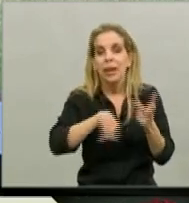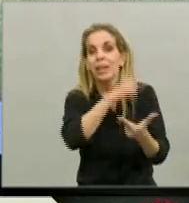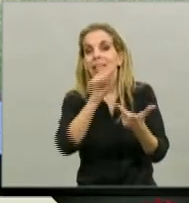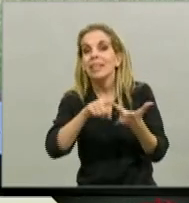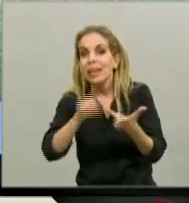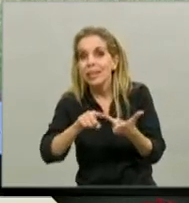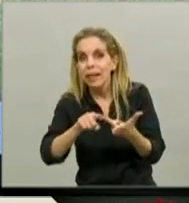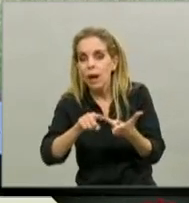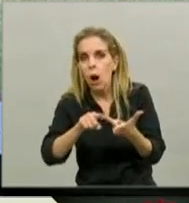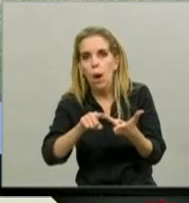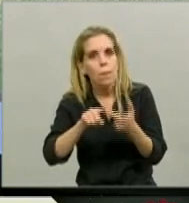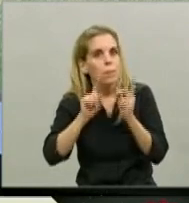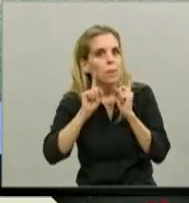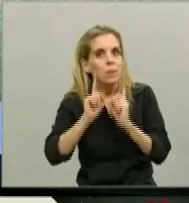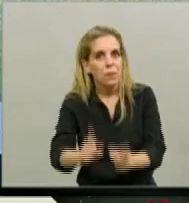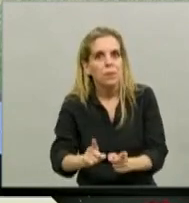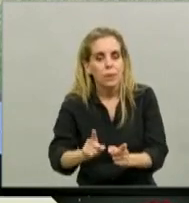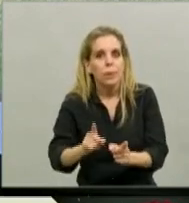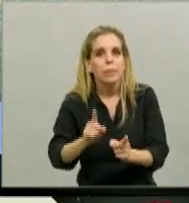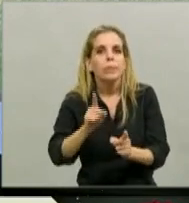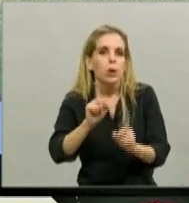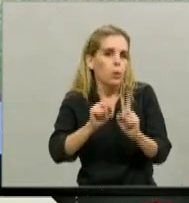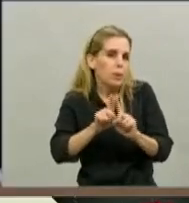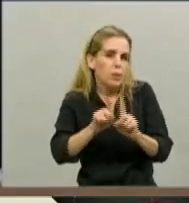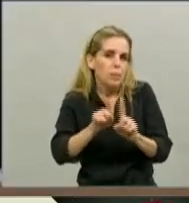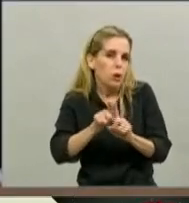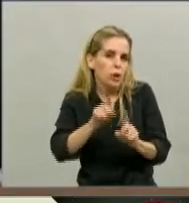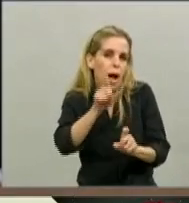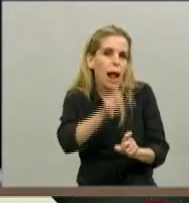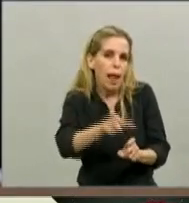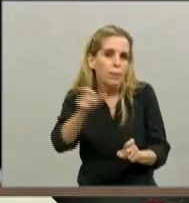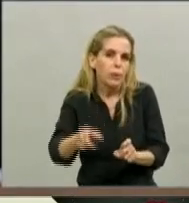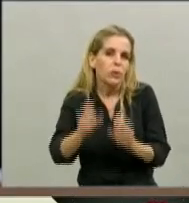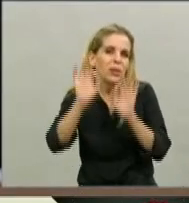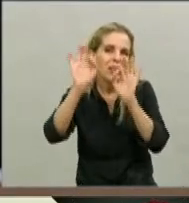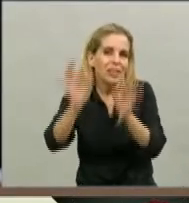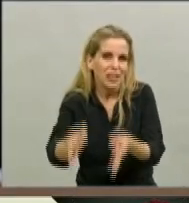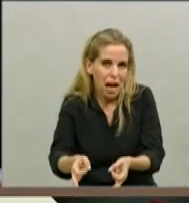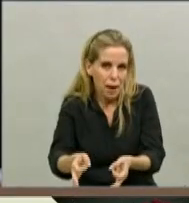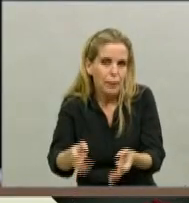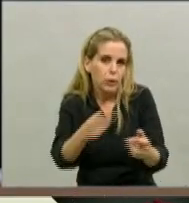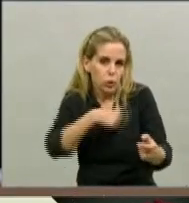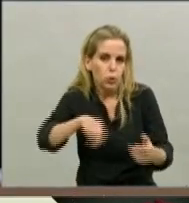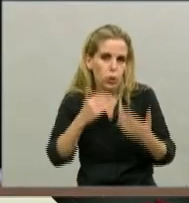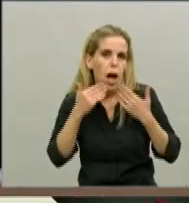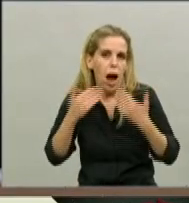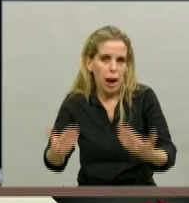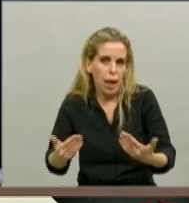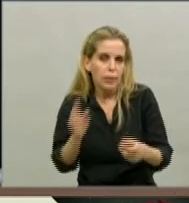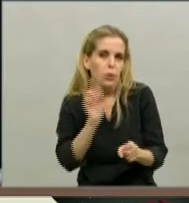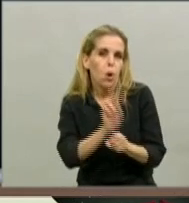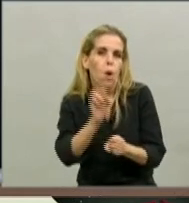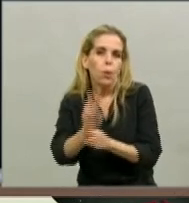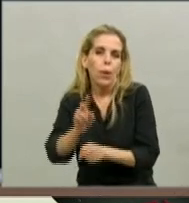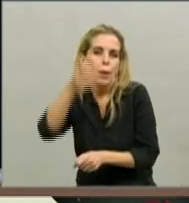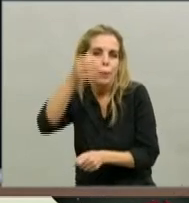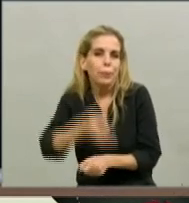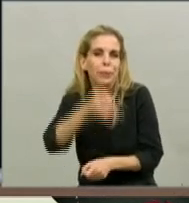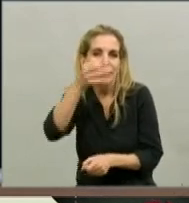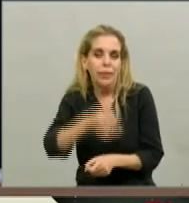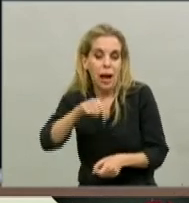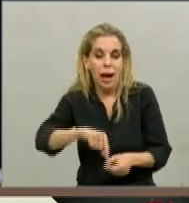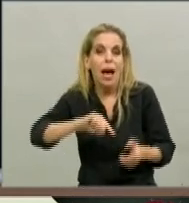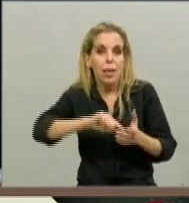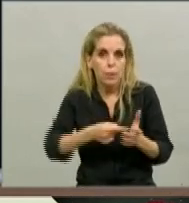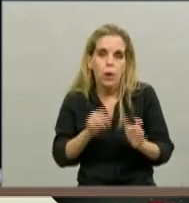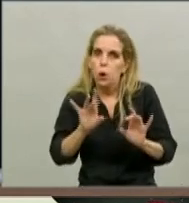insistiendo con algo que en general la gente nos viene acompañando y debemos agradecerlo, que son los cuidados personales. En la Ciudad de Buenos Aires es muy